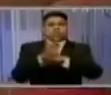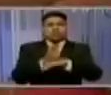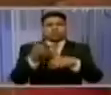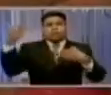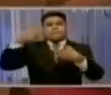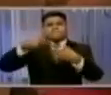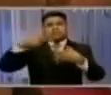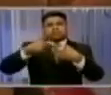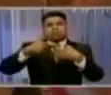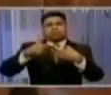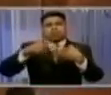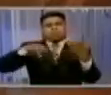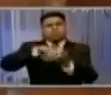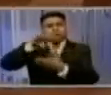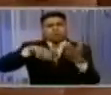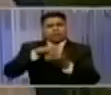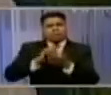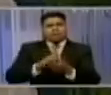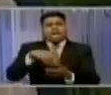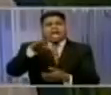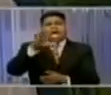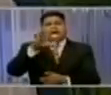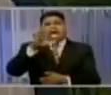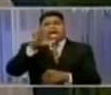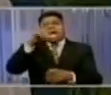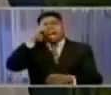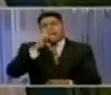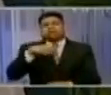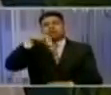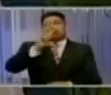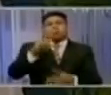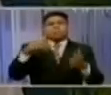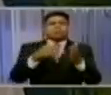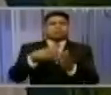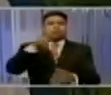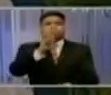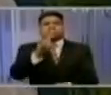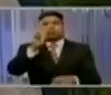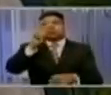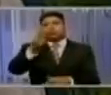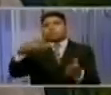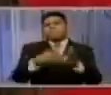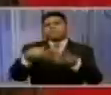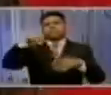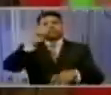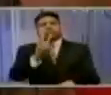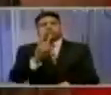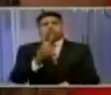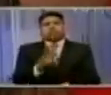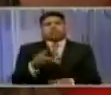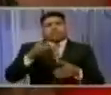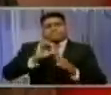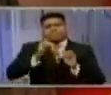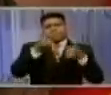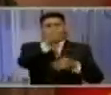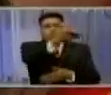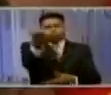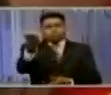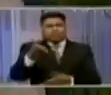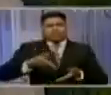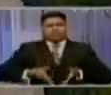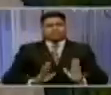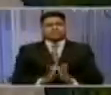Año 99, 2000, 2001, 2002, estaban ustedes que acaban de nacer. 2003, ¿qué edad tienes